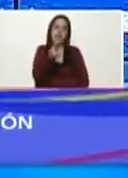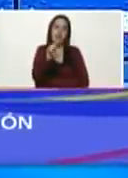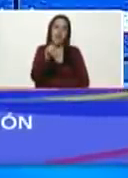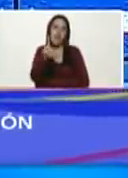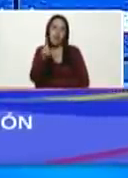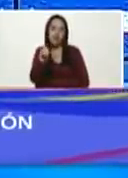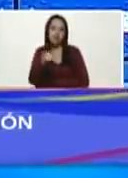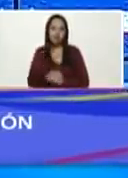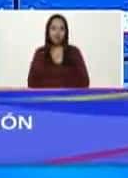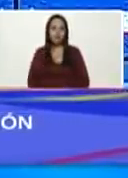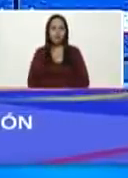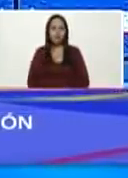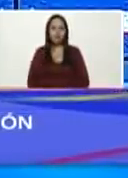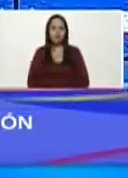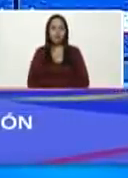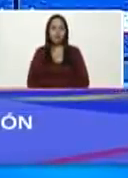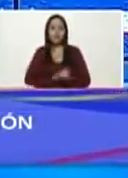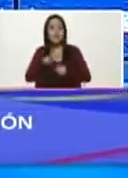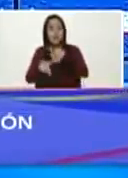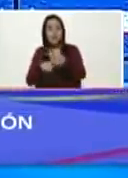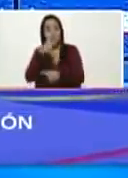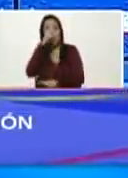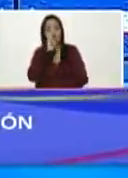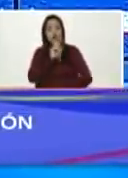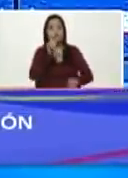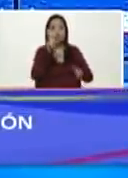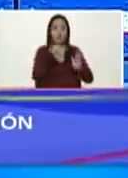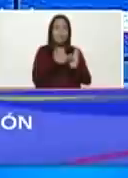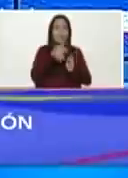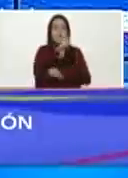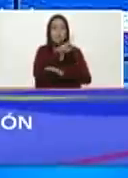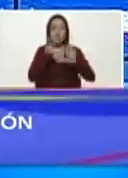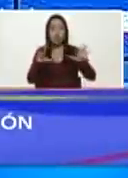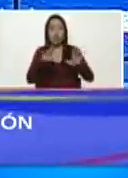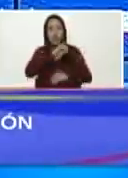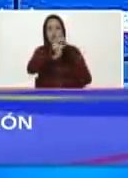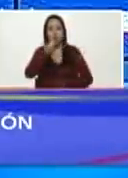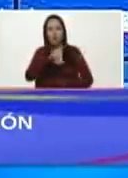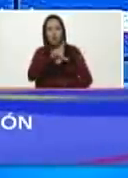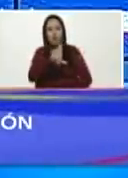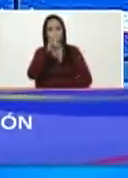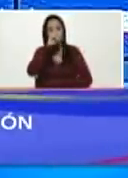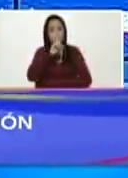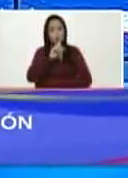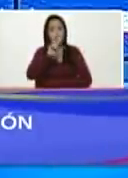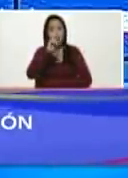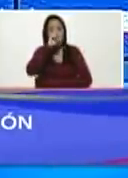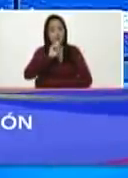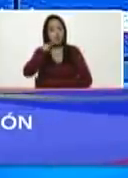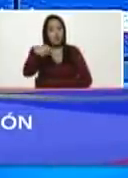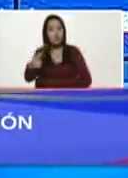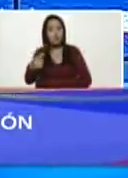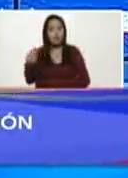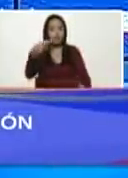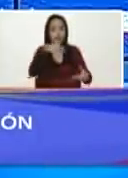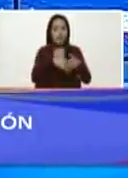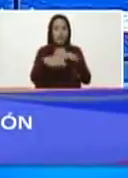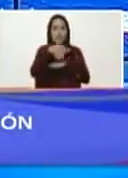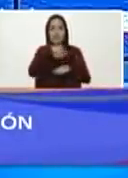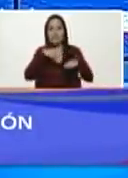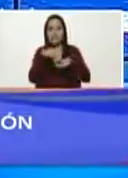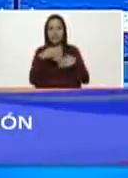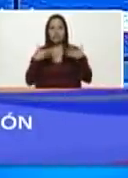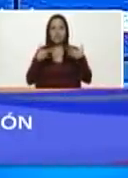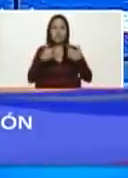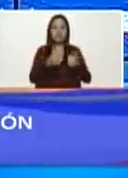luego en el año 2018, en julio, 2 años después, lo nombré ministro del Poder Popular